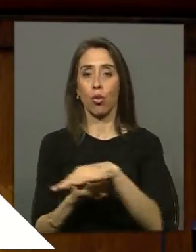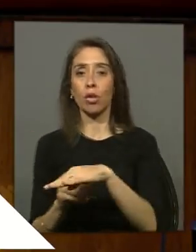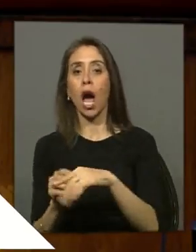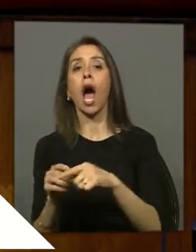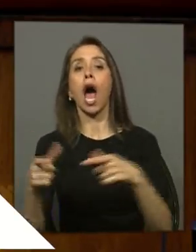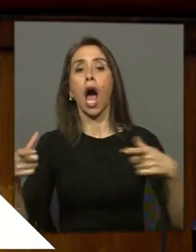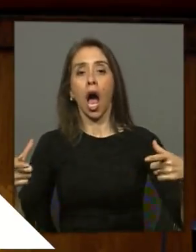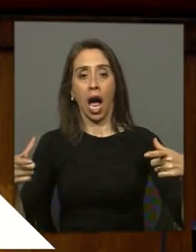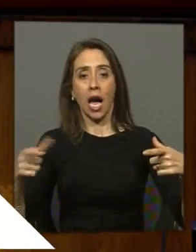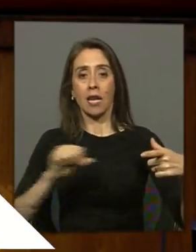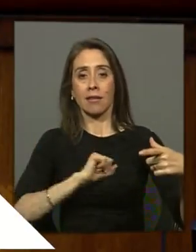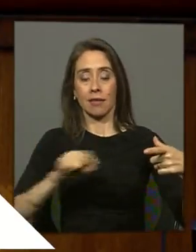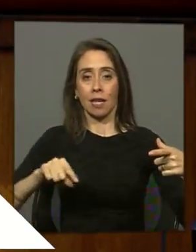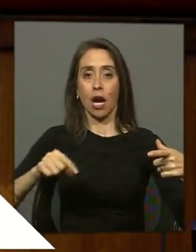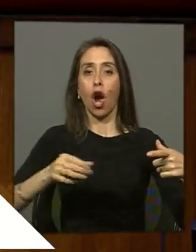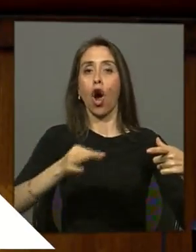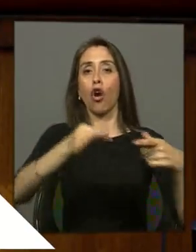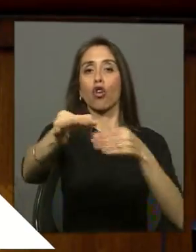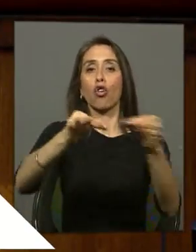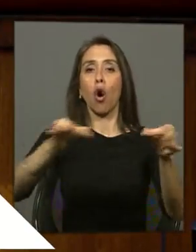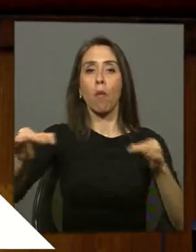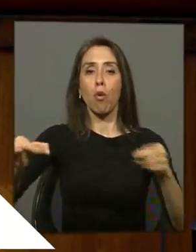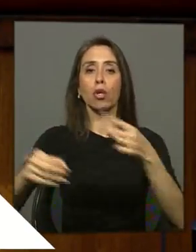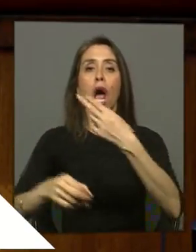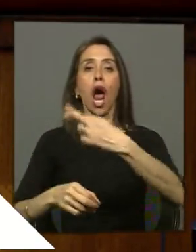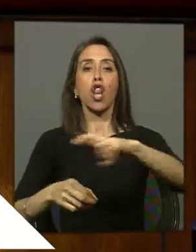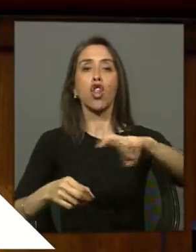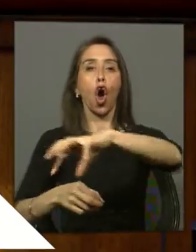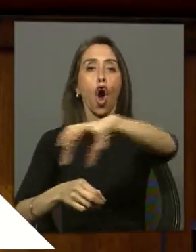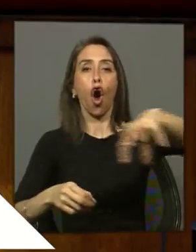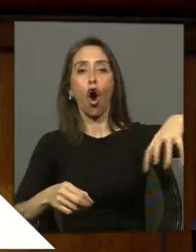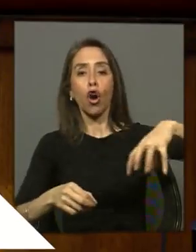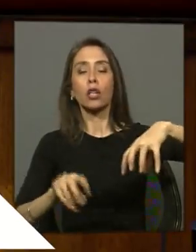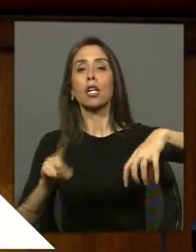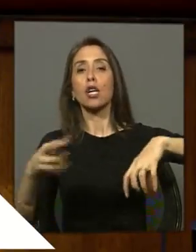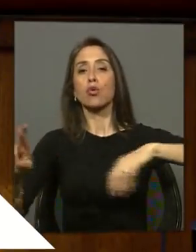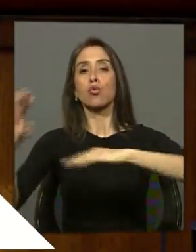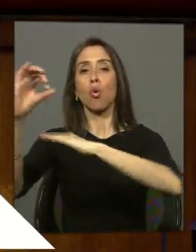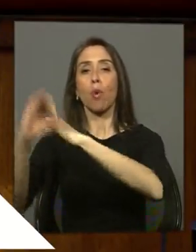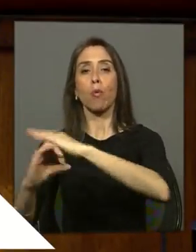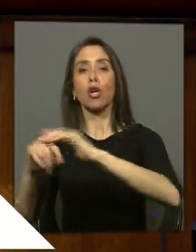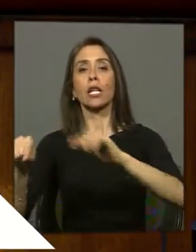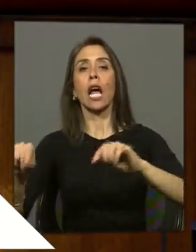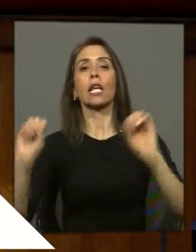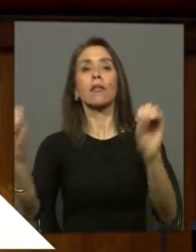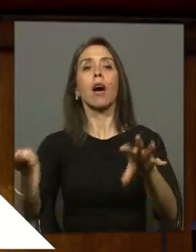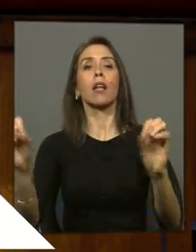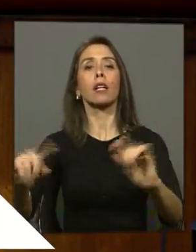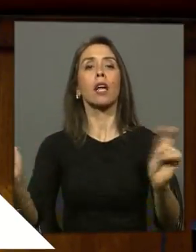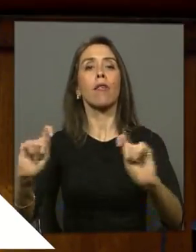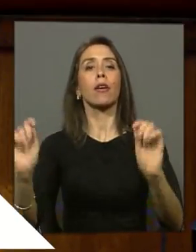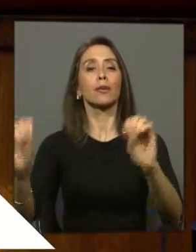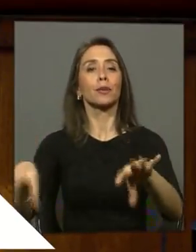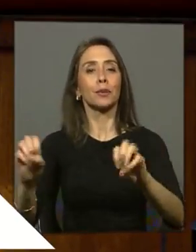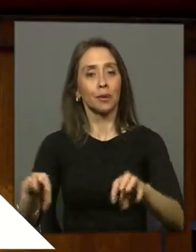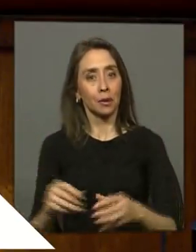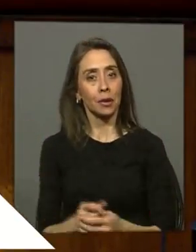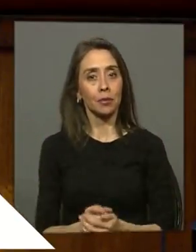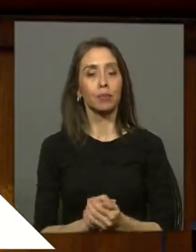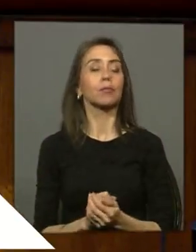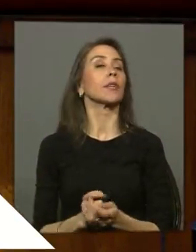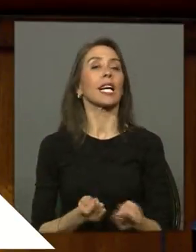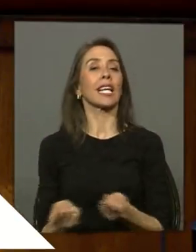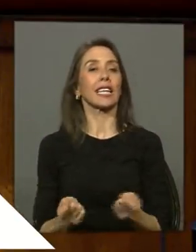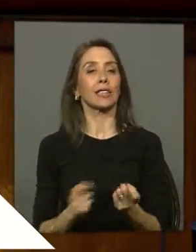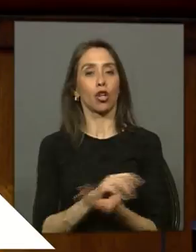periféricas correspondiendo especialmente a las zonas norte y sur poniente de la región en cuanto a la gestión de crisis